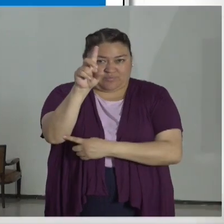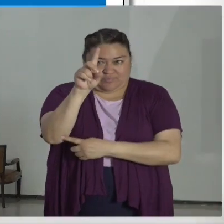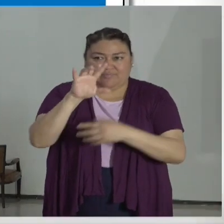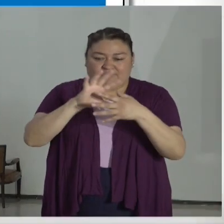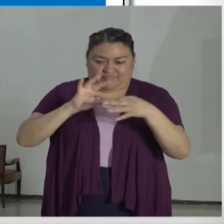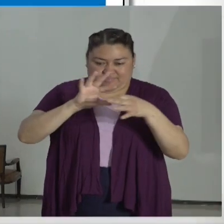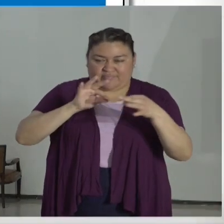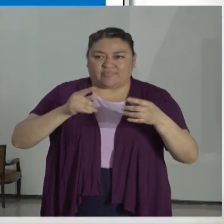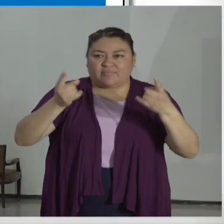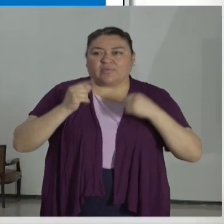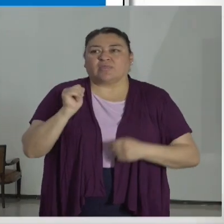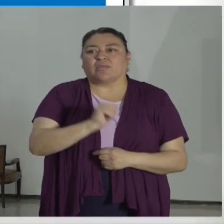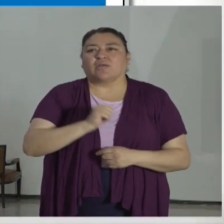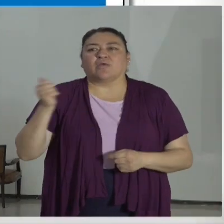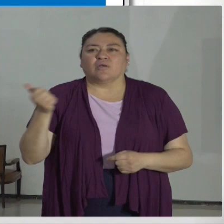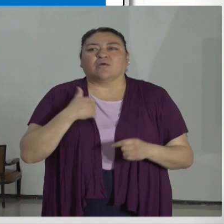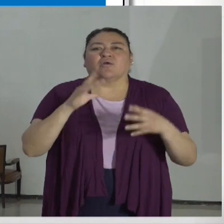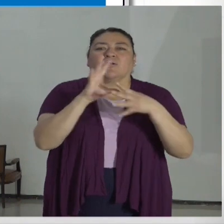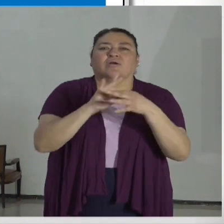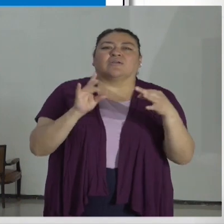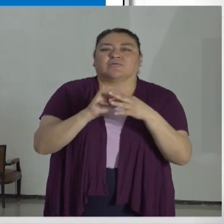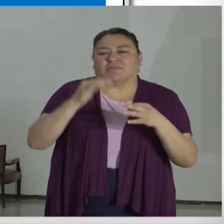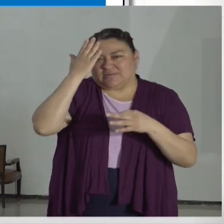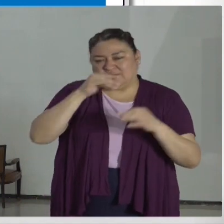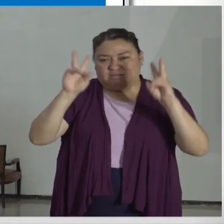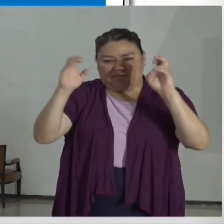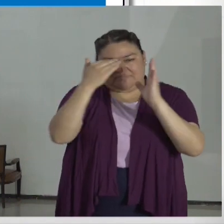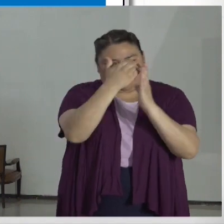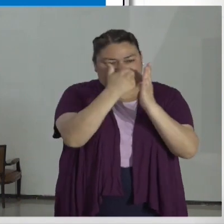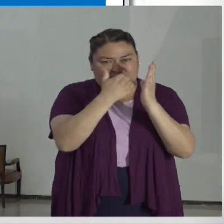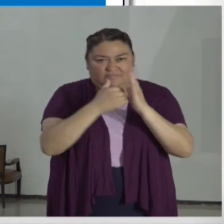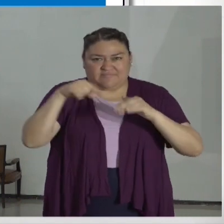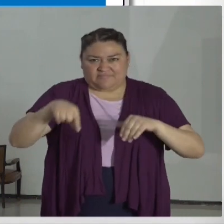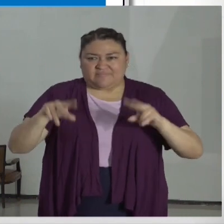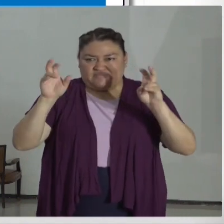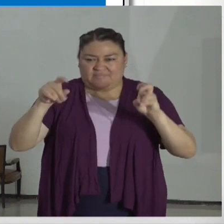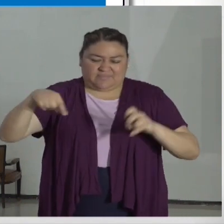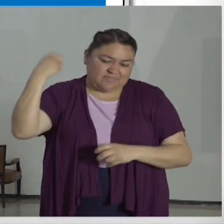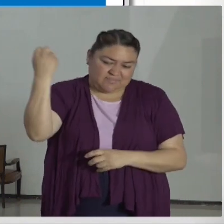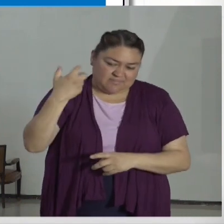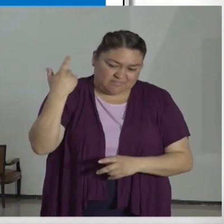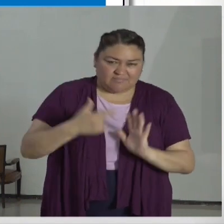Chiapas es su casa y contamos con ustedes para protegerla.